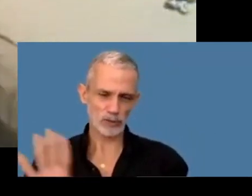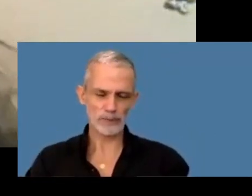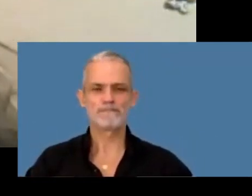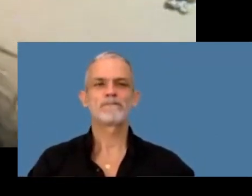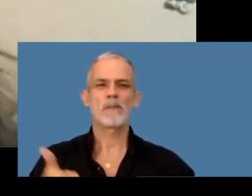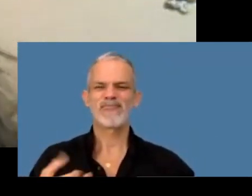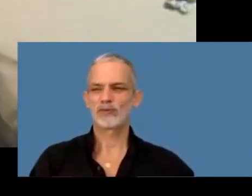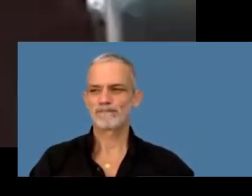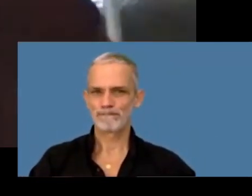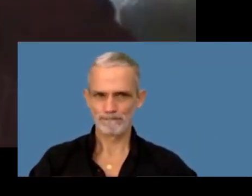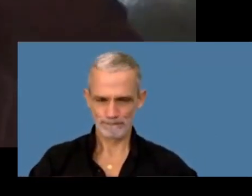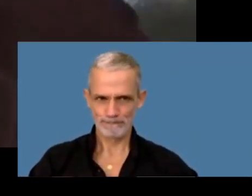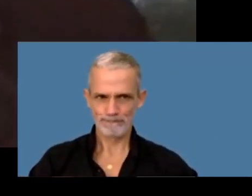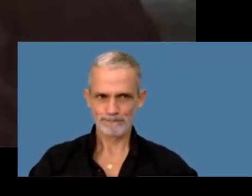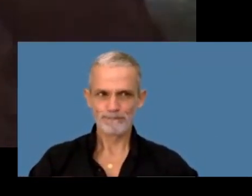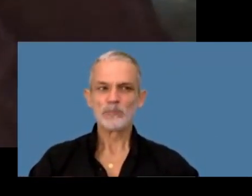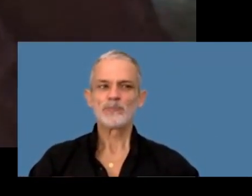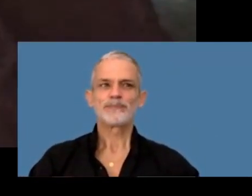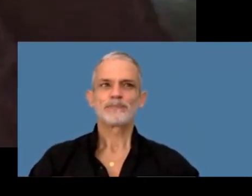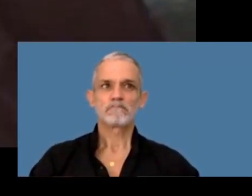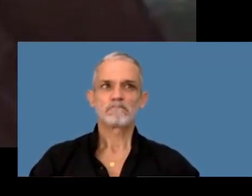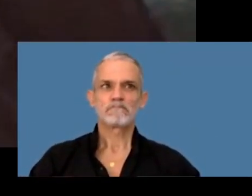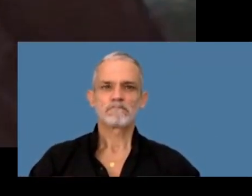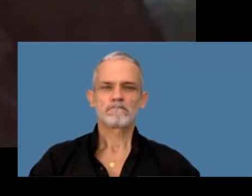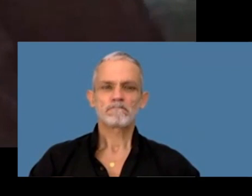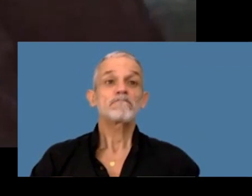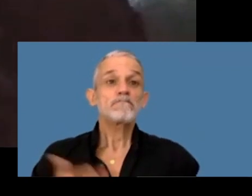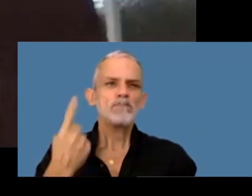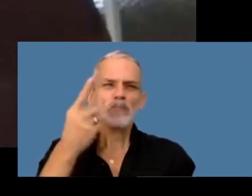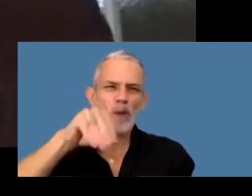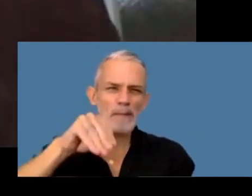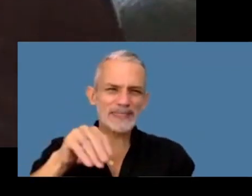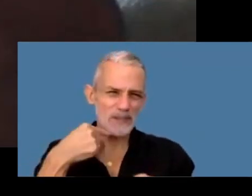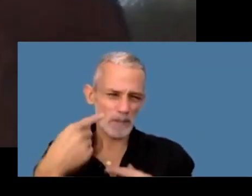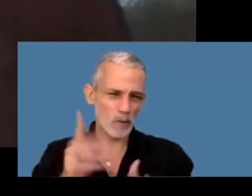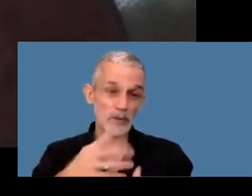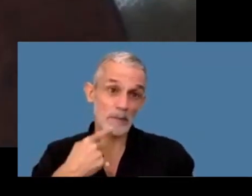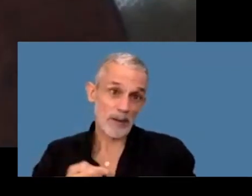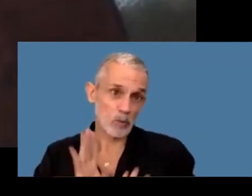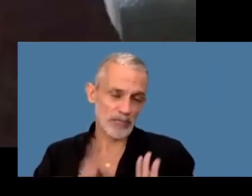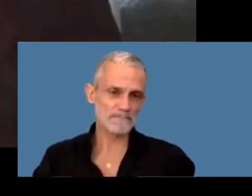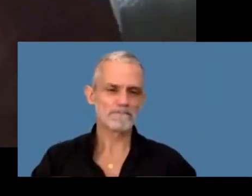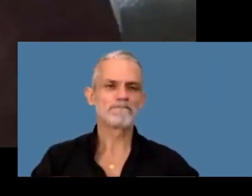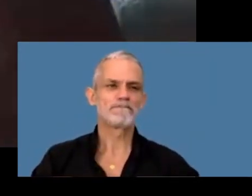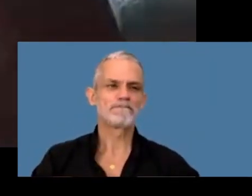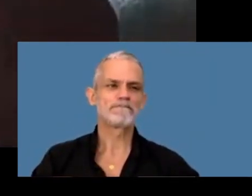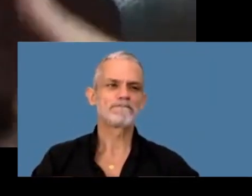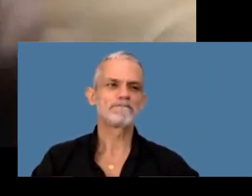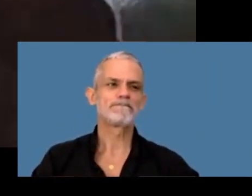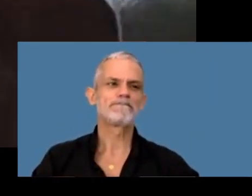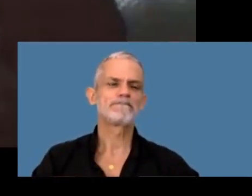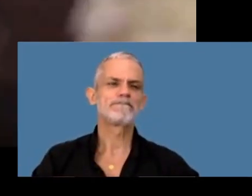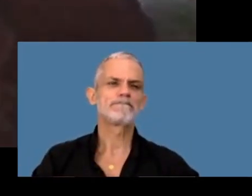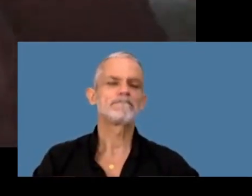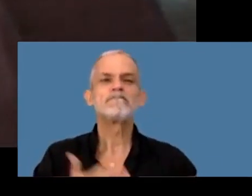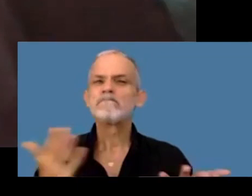forma? Bueno, eso depende cuál es el sentido de la inspección. Nuevamente, cuando uno inspecciona a un contribuyente, uno lo puede inspeccionar